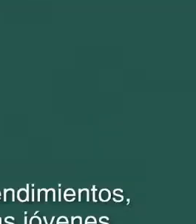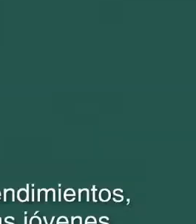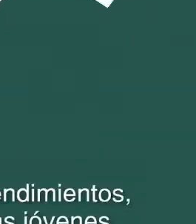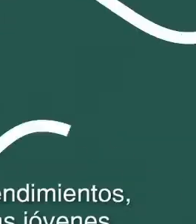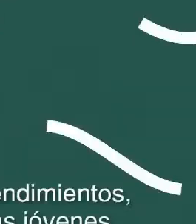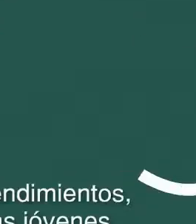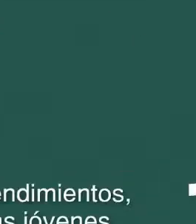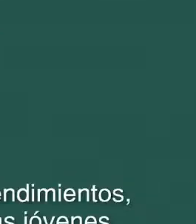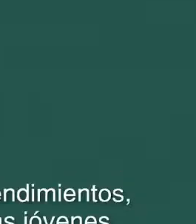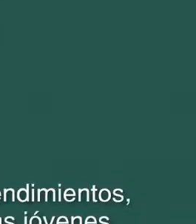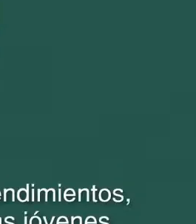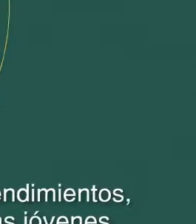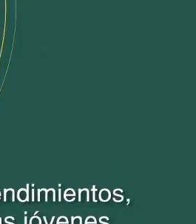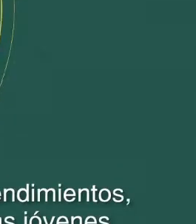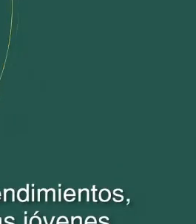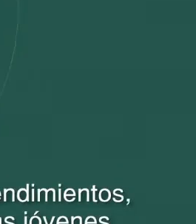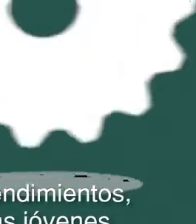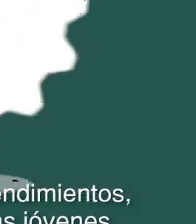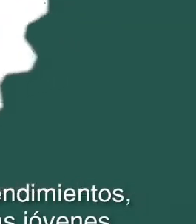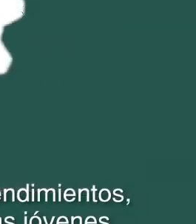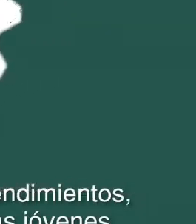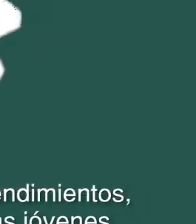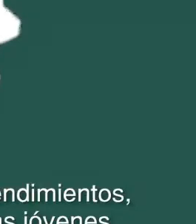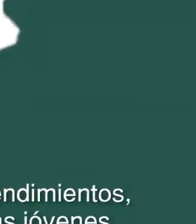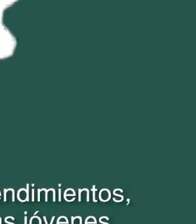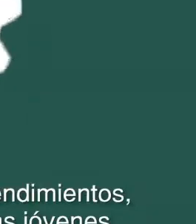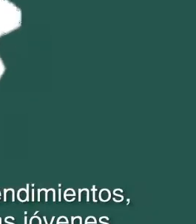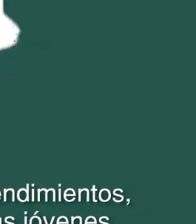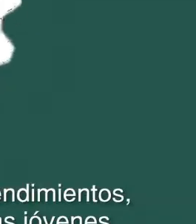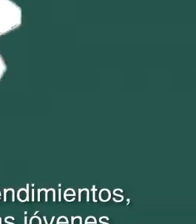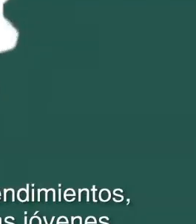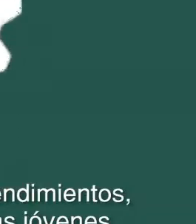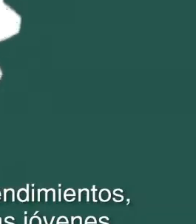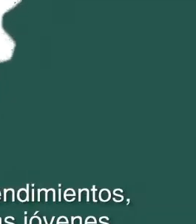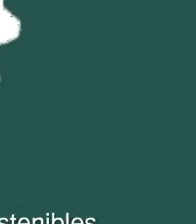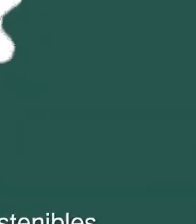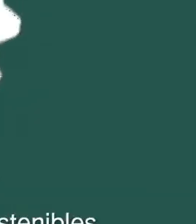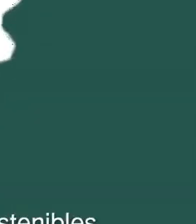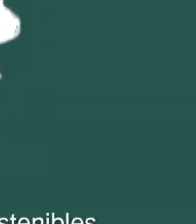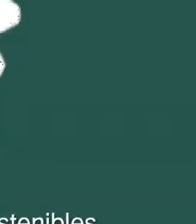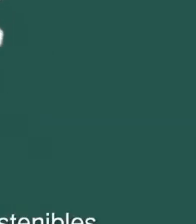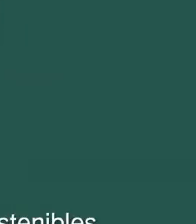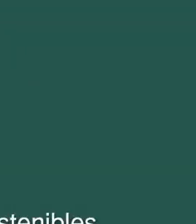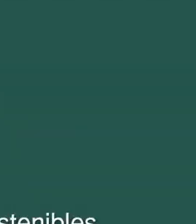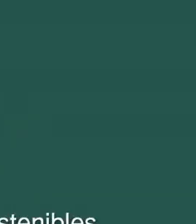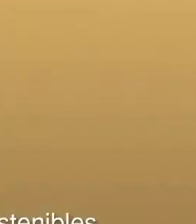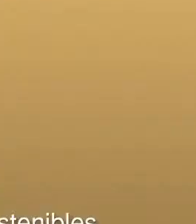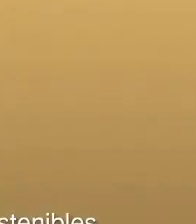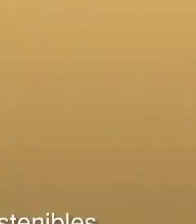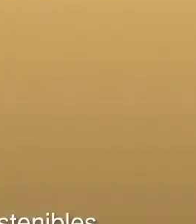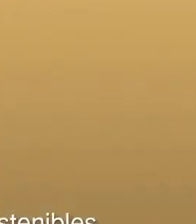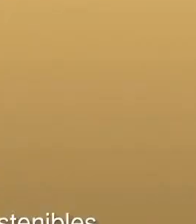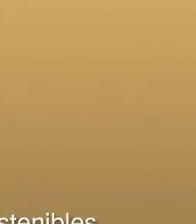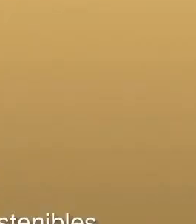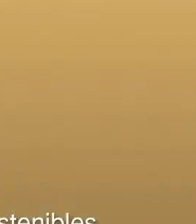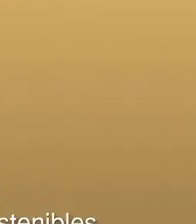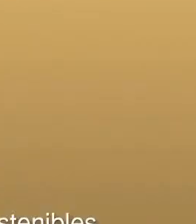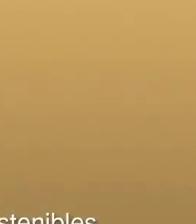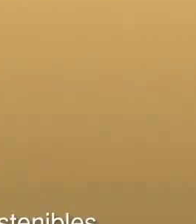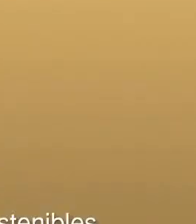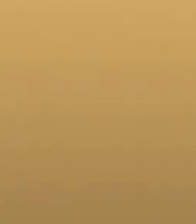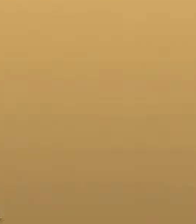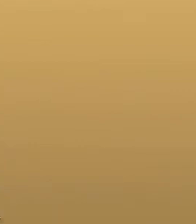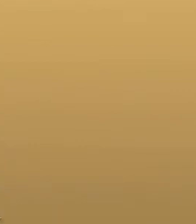consolidación de emprendimientos, cooperativas y herramientas que permitan a las y los jóvenes construir trayectorias de trabajo innovadoras